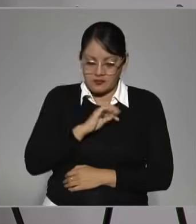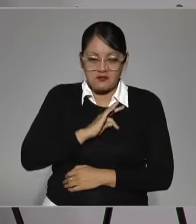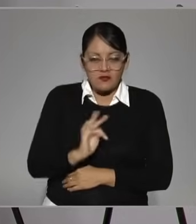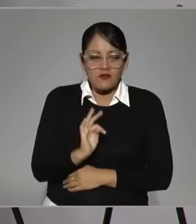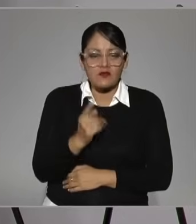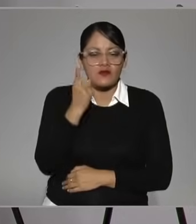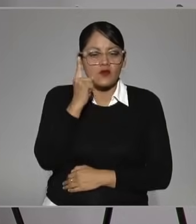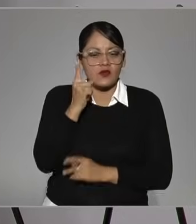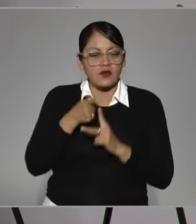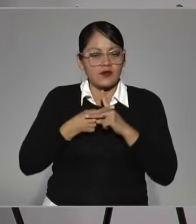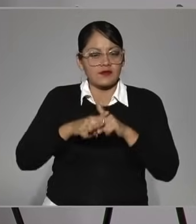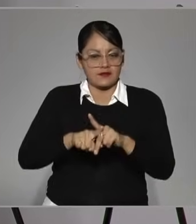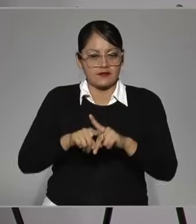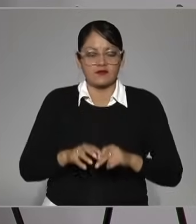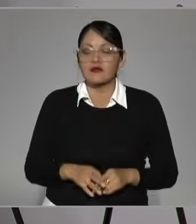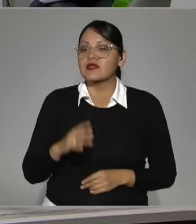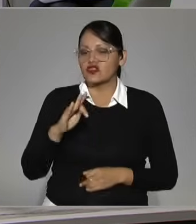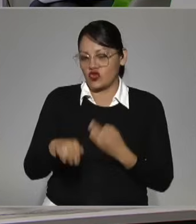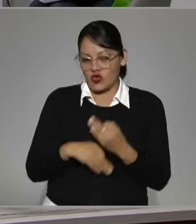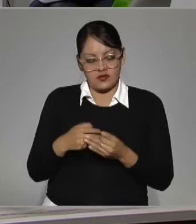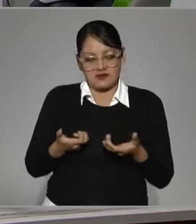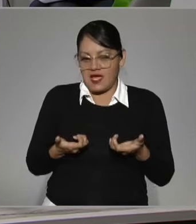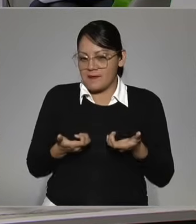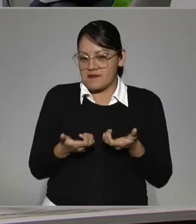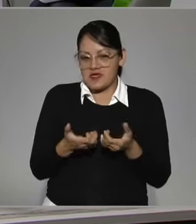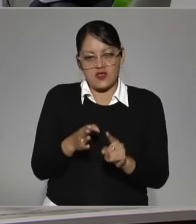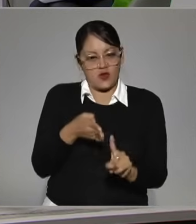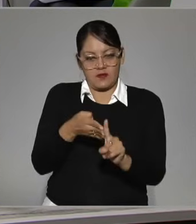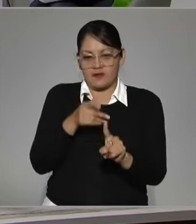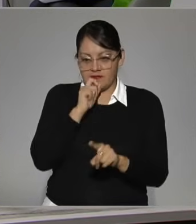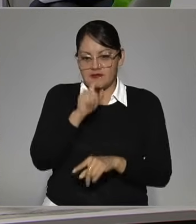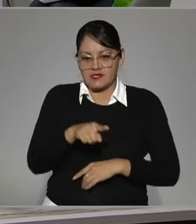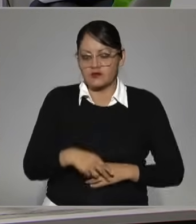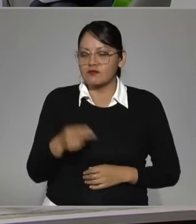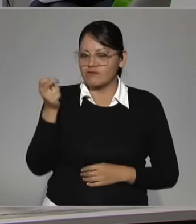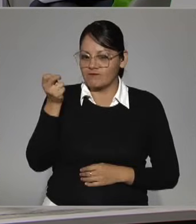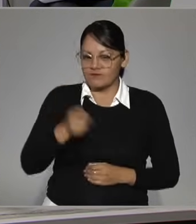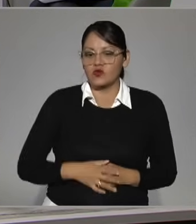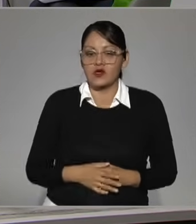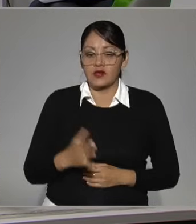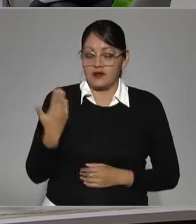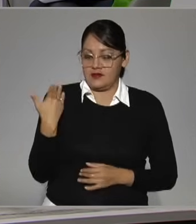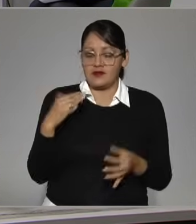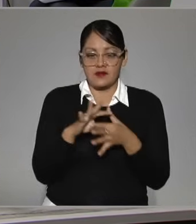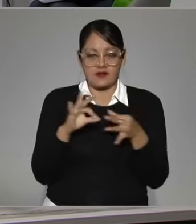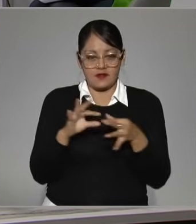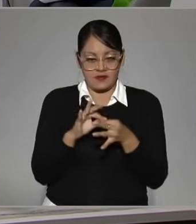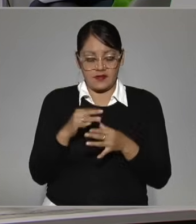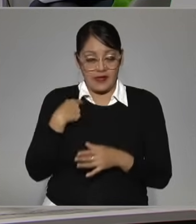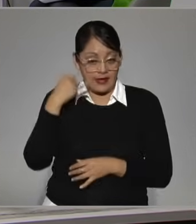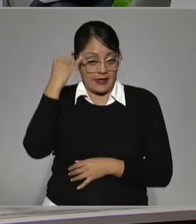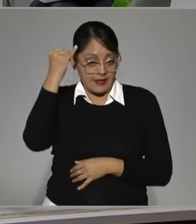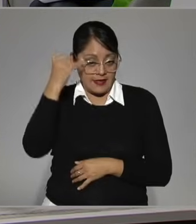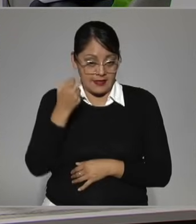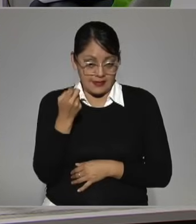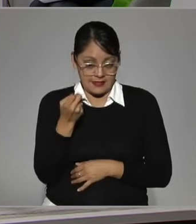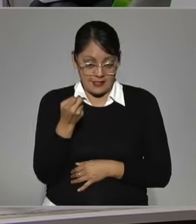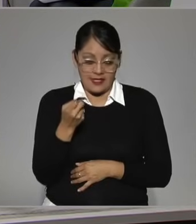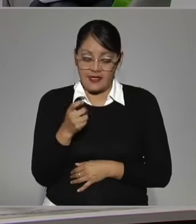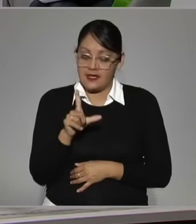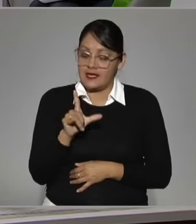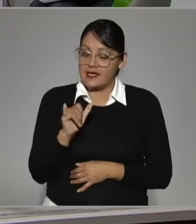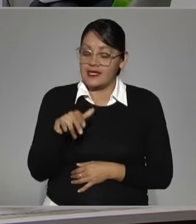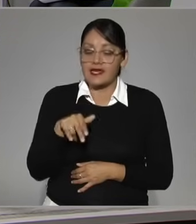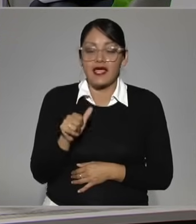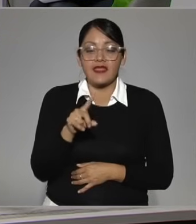un punto de partida en común. Y para que todos vayan por el mismo camino, claro, por supuesto. Claro. Justamente, como mencionaba, la idea de esta línea de mando no implica nada